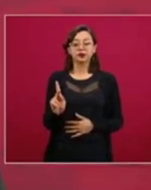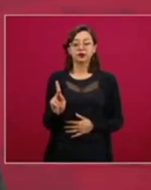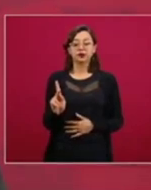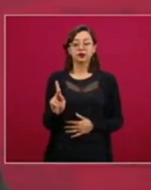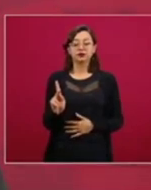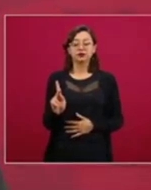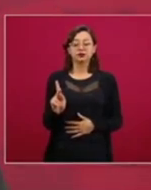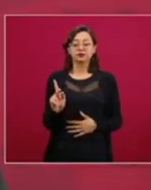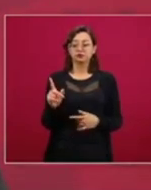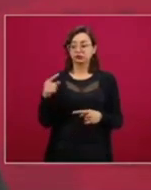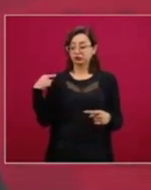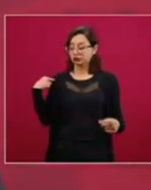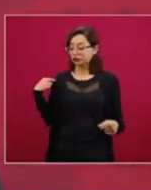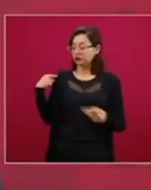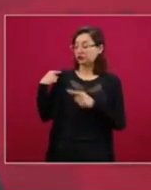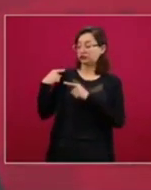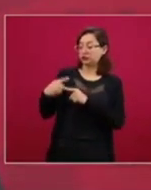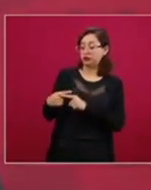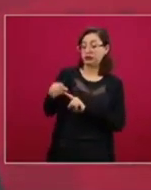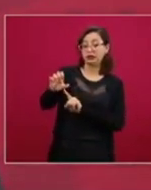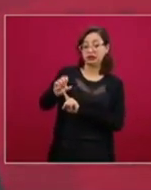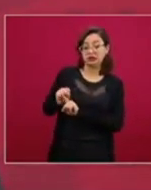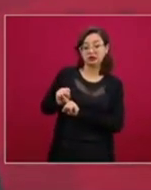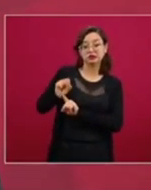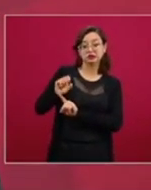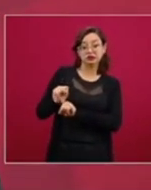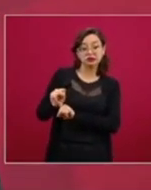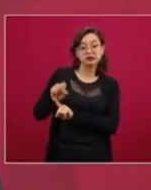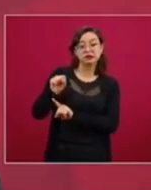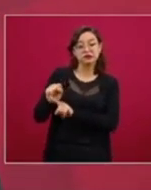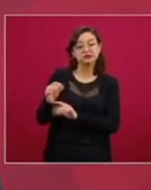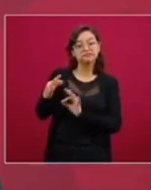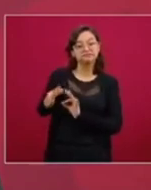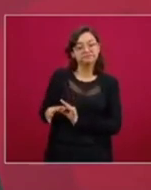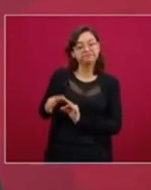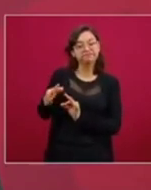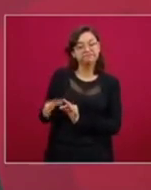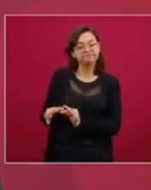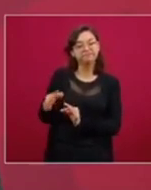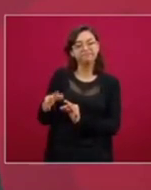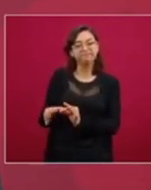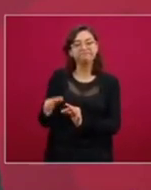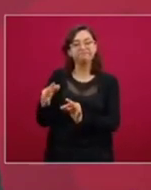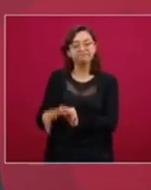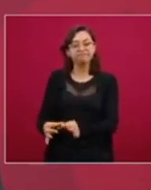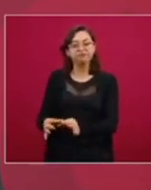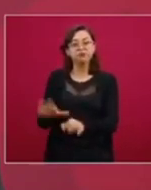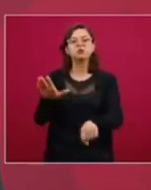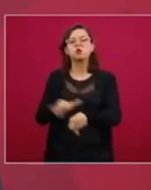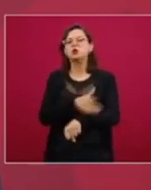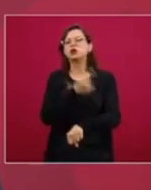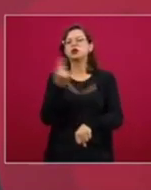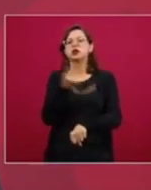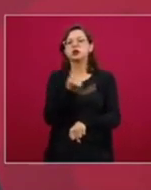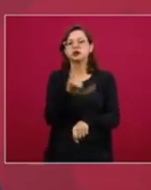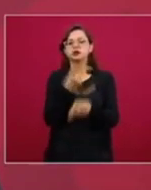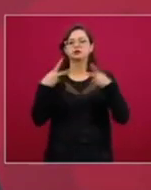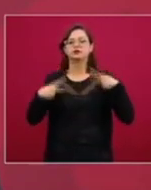lo que hemos logrado. Ok, le bajo a mi micrófono. No se preocupen. Ahorita le bajo. El apoyo del